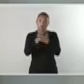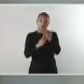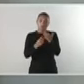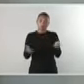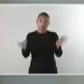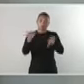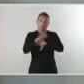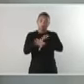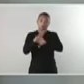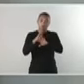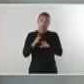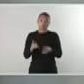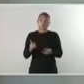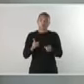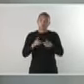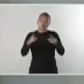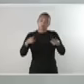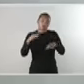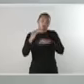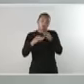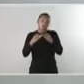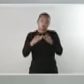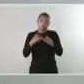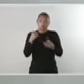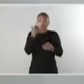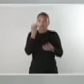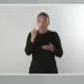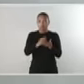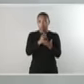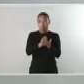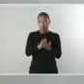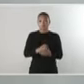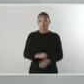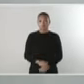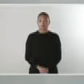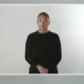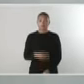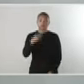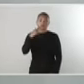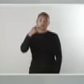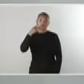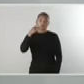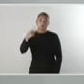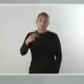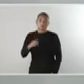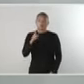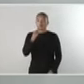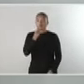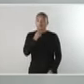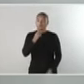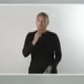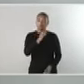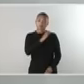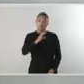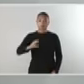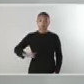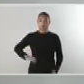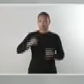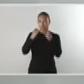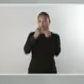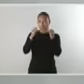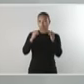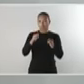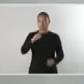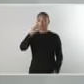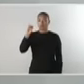que hablar que anhelaremos para tiene el uso de la palabra por un minuto el candidato independiente